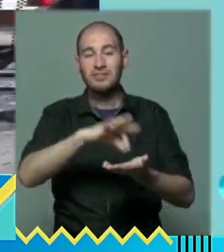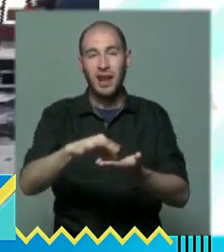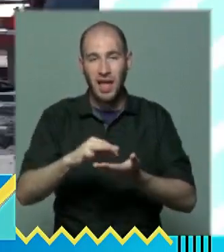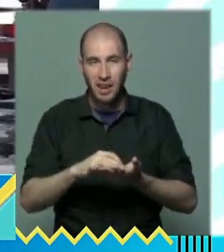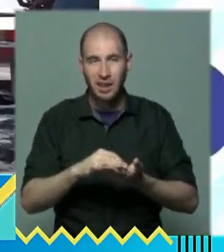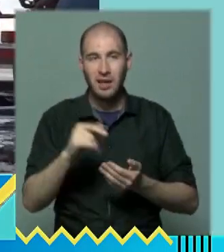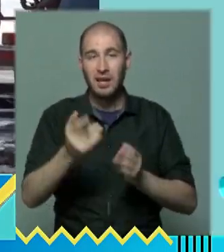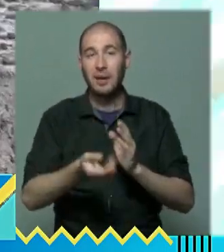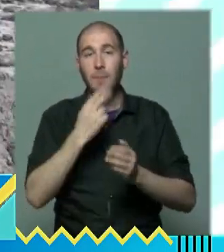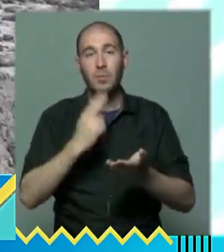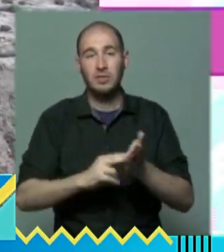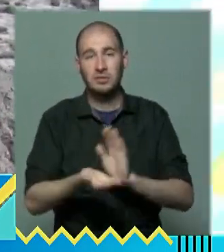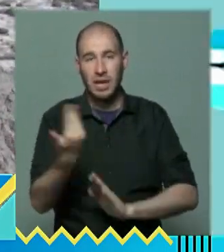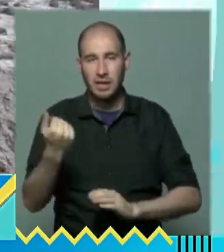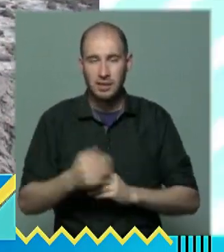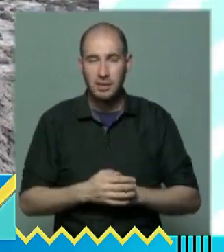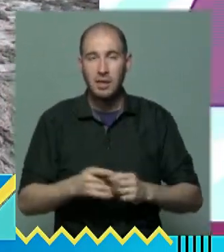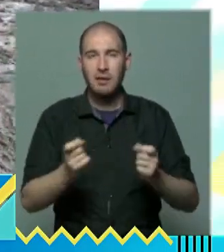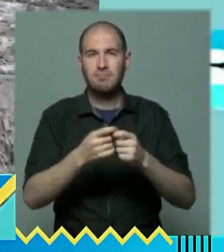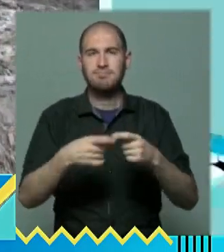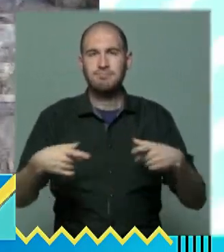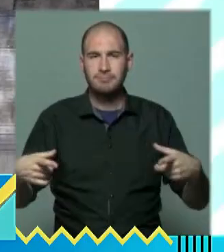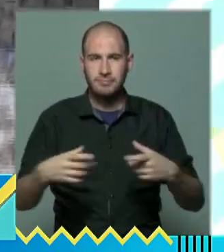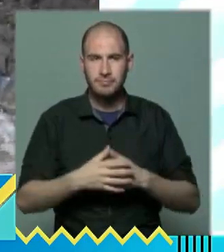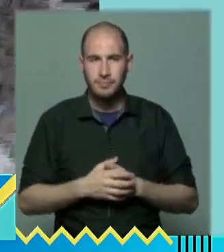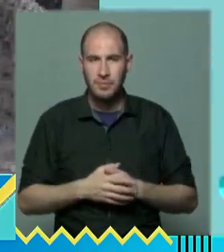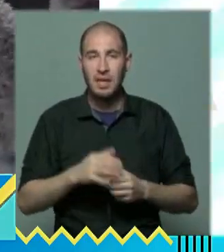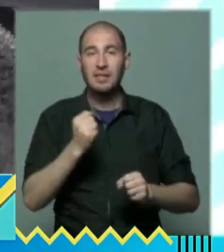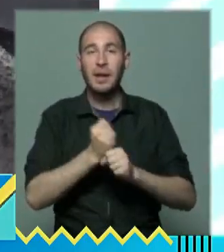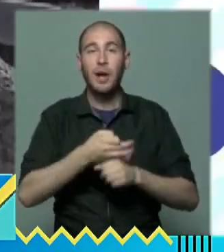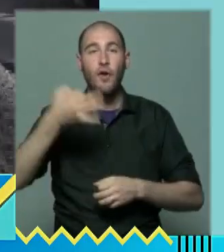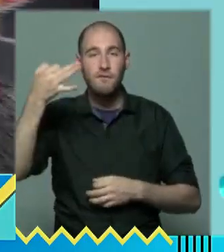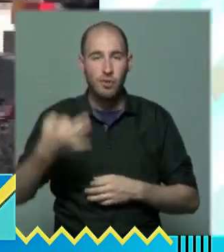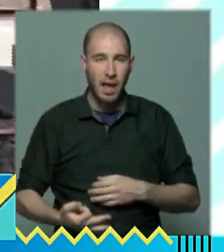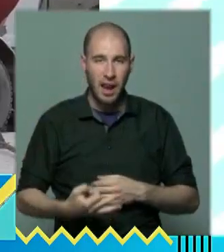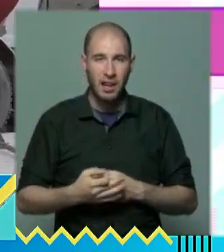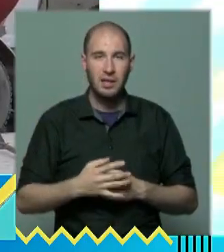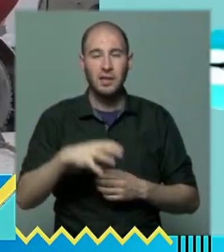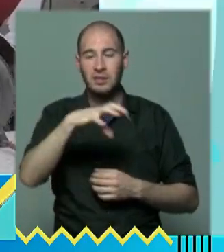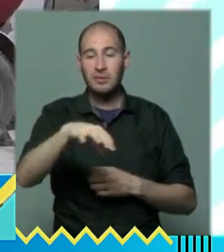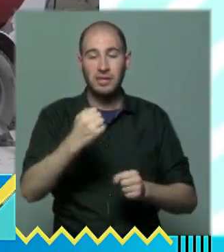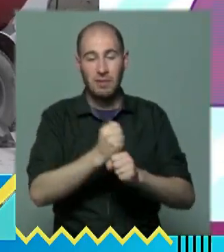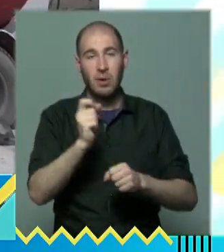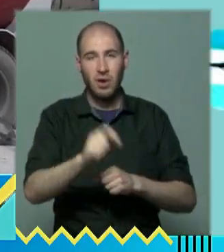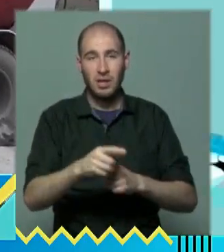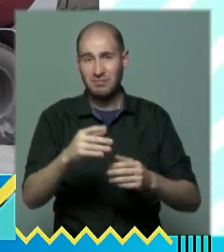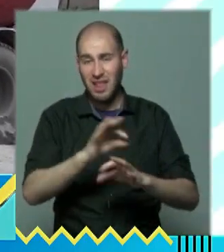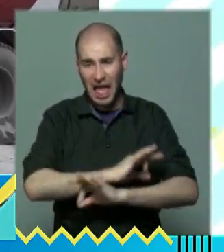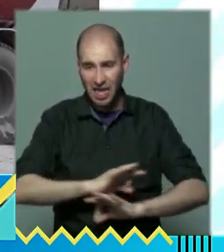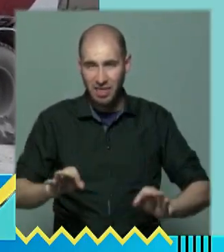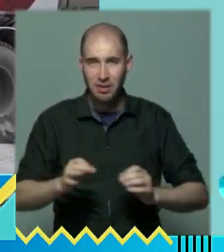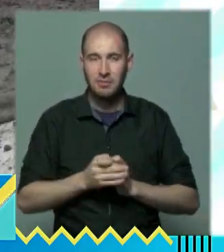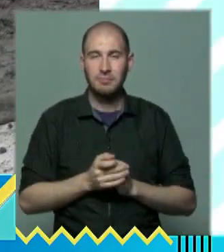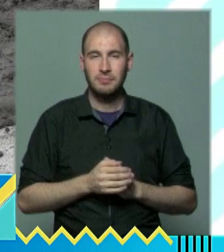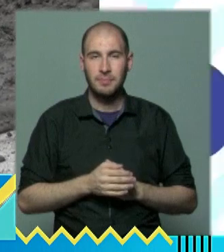que le quitaron las retenciones. Digo, el crecimiento que ha habido del empleo formal en esas actividades ha sido nula. Digo, me